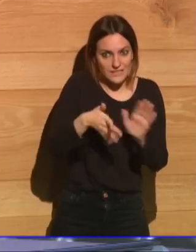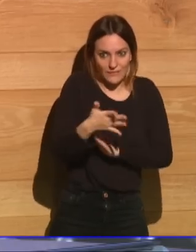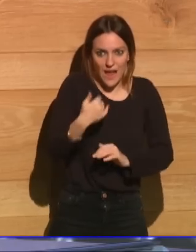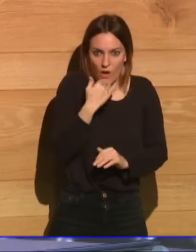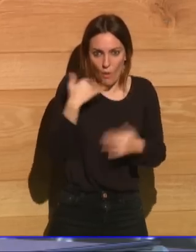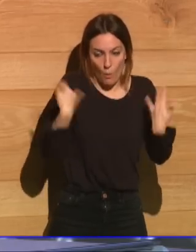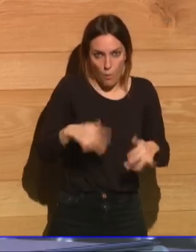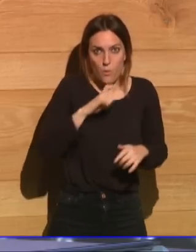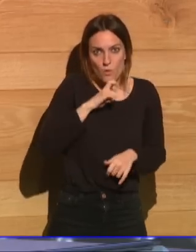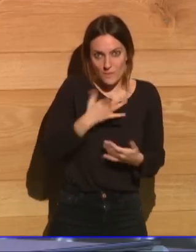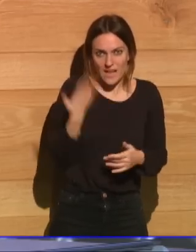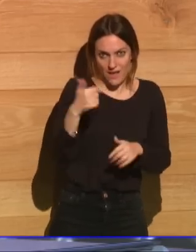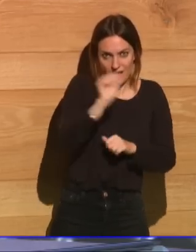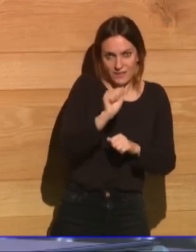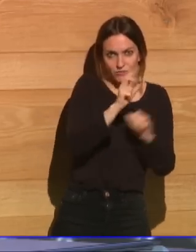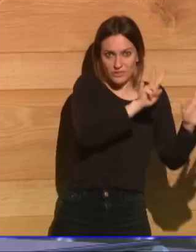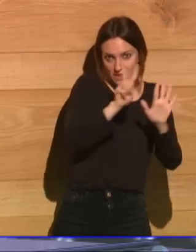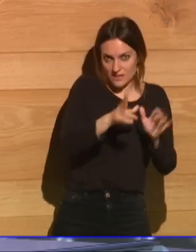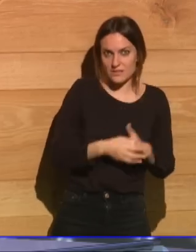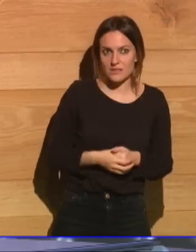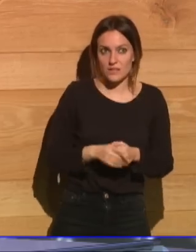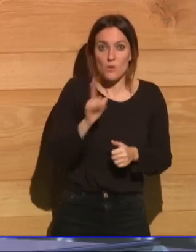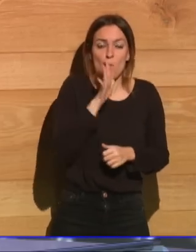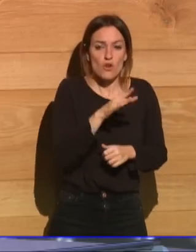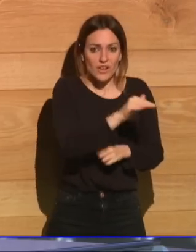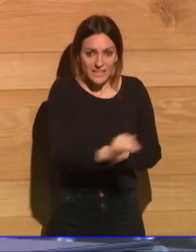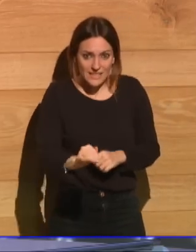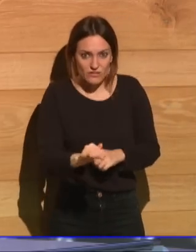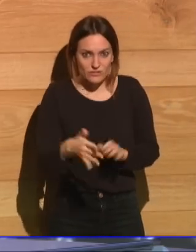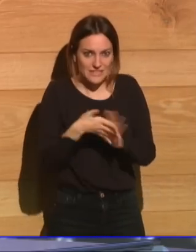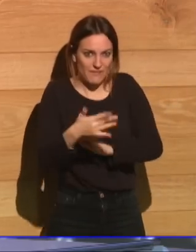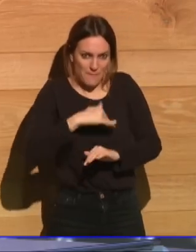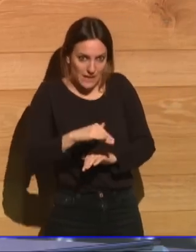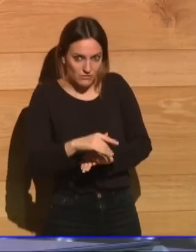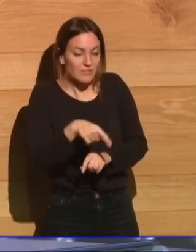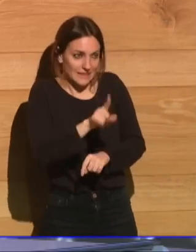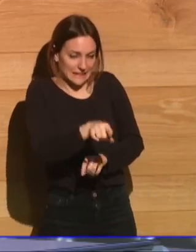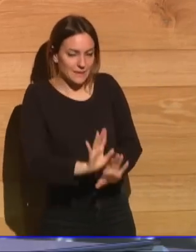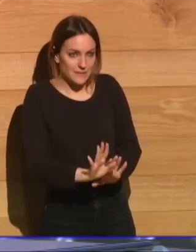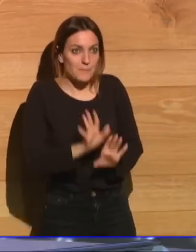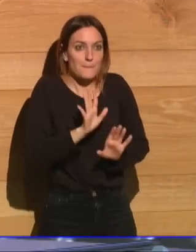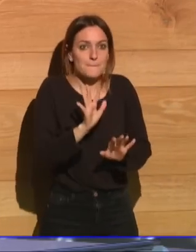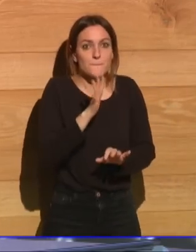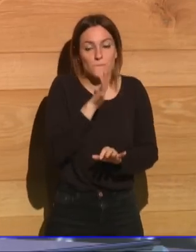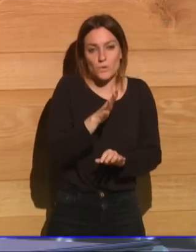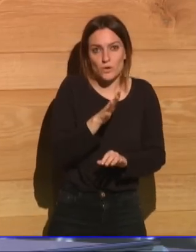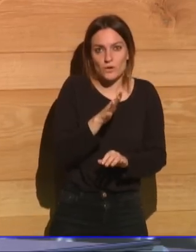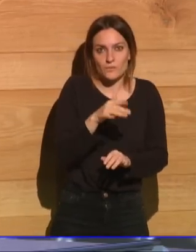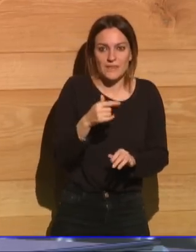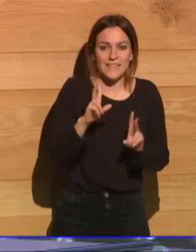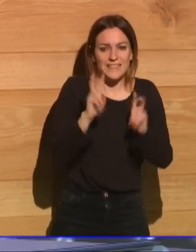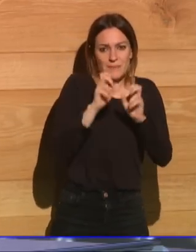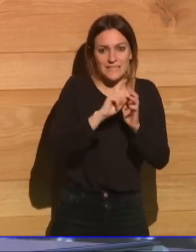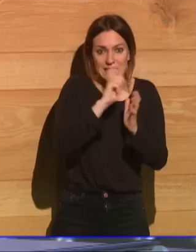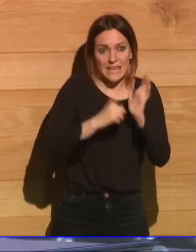para rodar incluso en el 77. No porque los niños sean infernales, que en general lo son, sino porque además legalmente es un infierno.